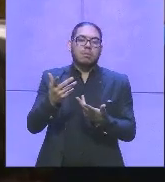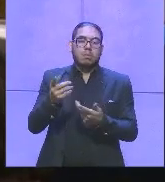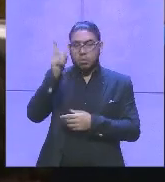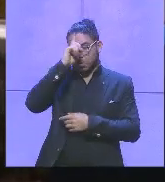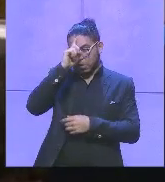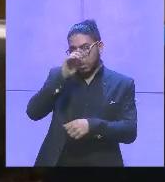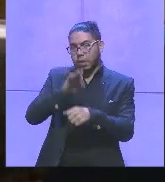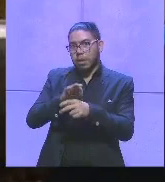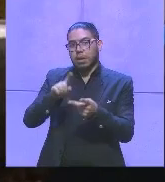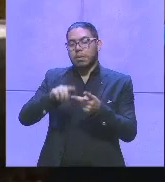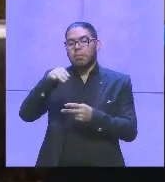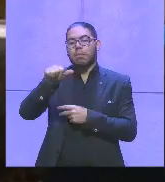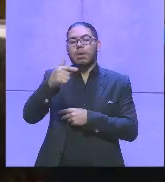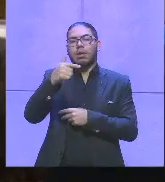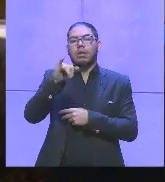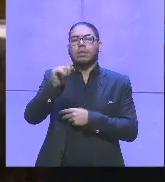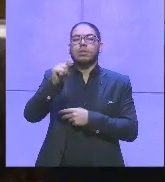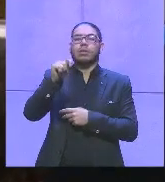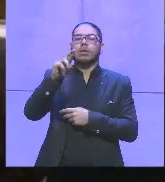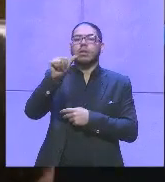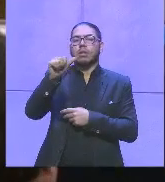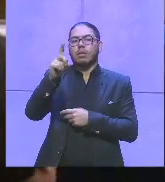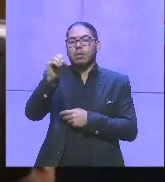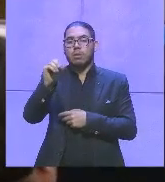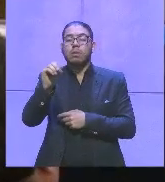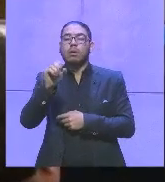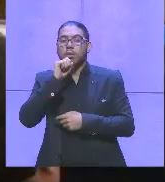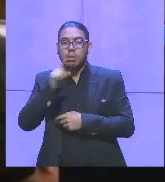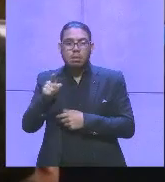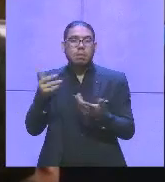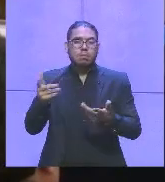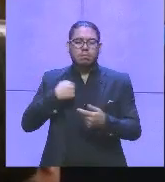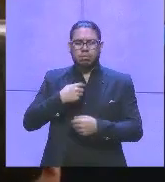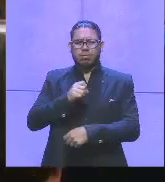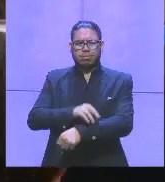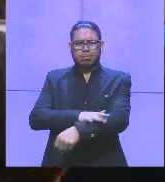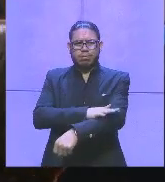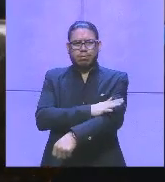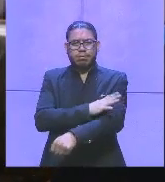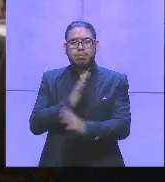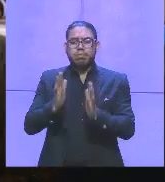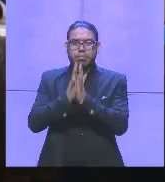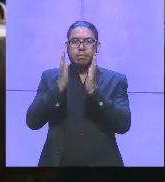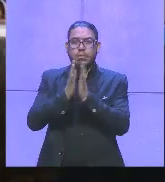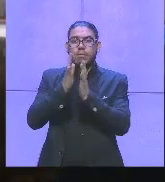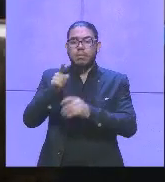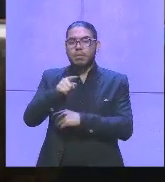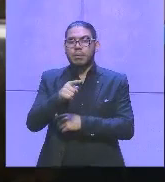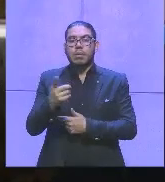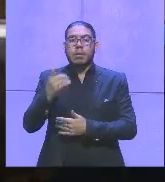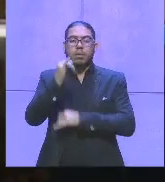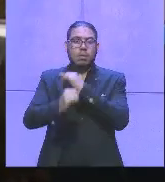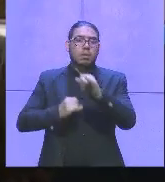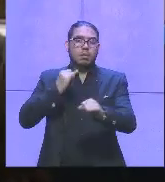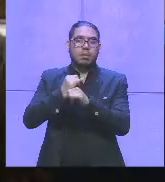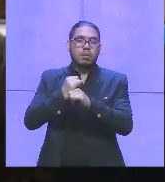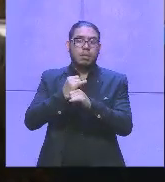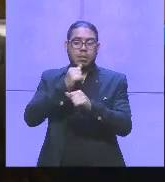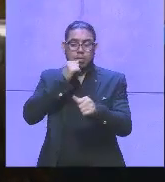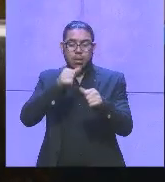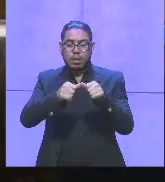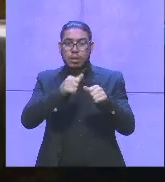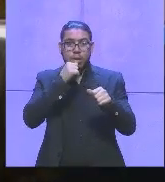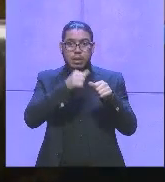por estar aquí. Estoy muy emocionado de participar en esta celebración internacional de las letras y de hacerlo bajo